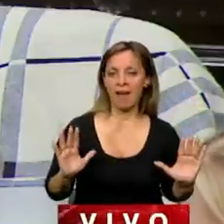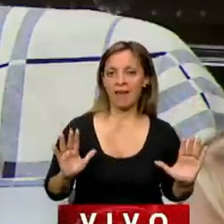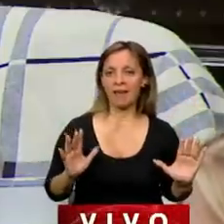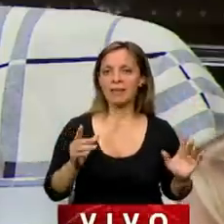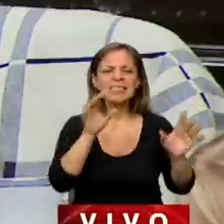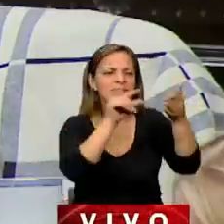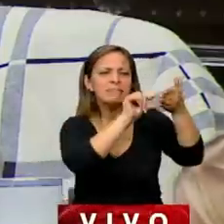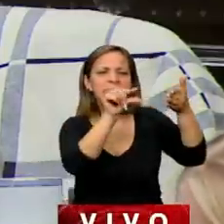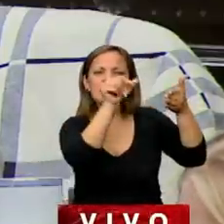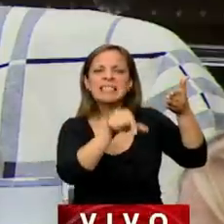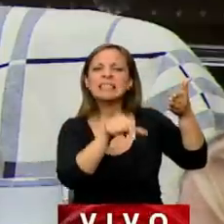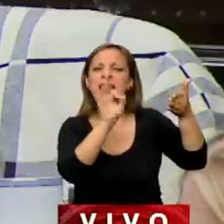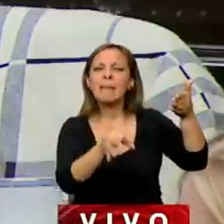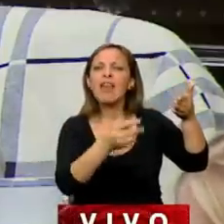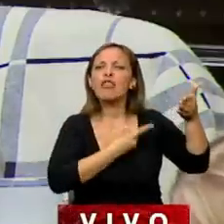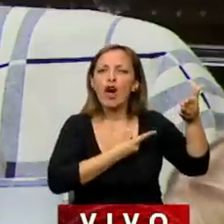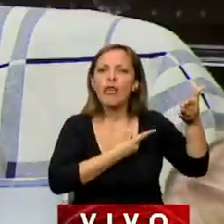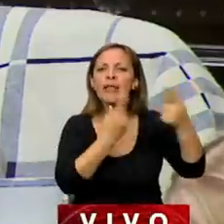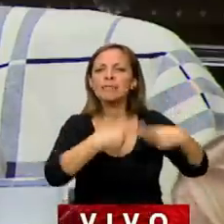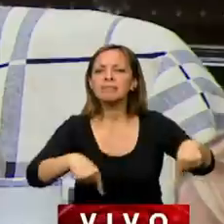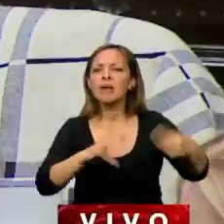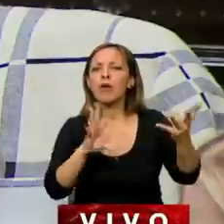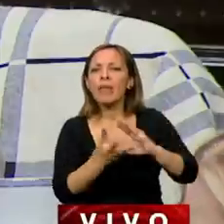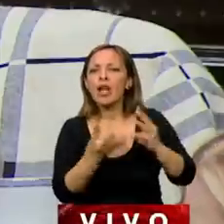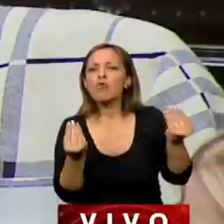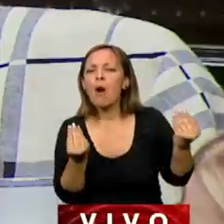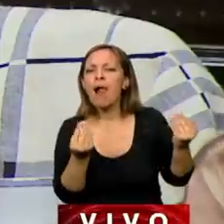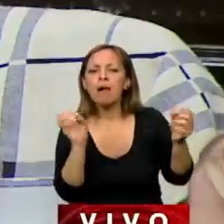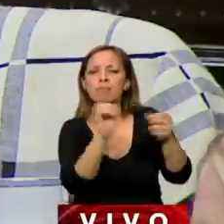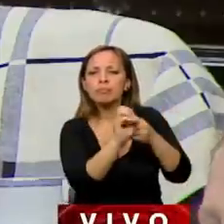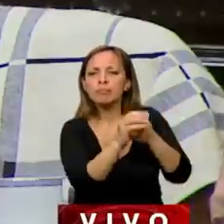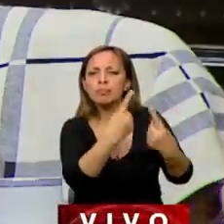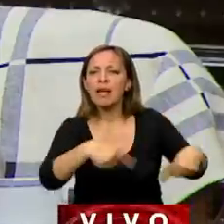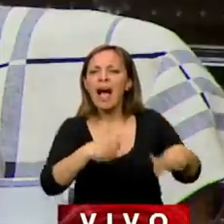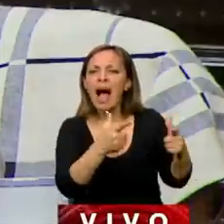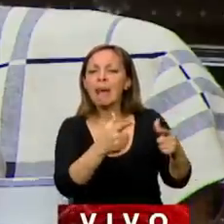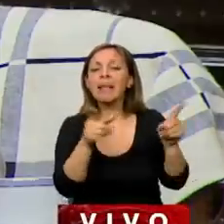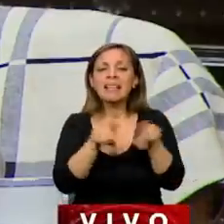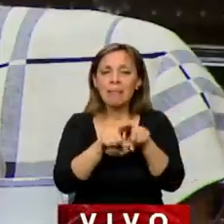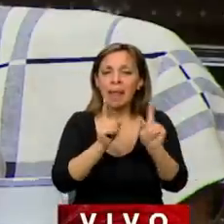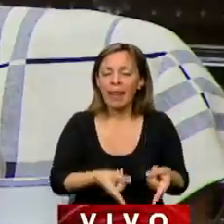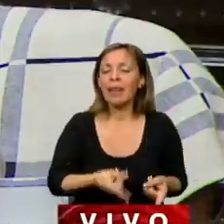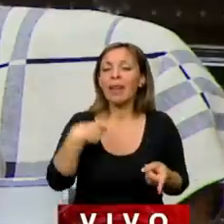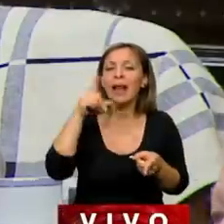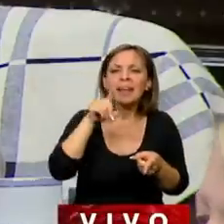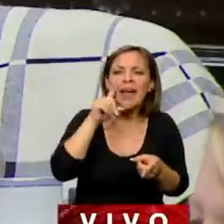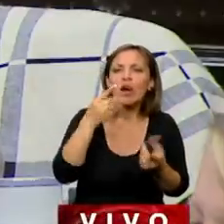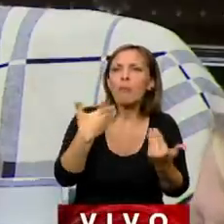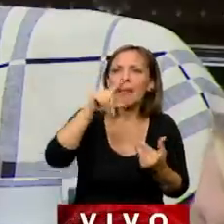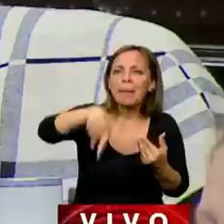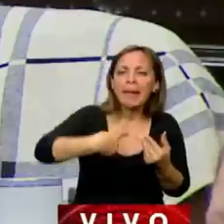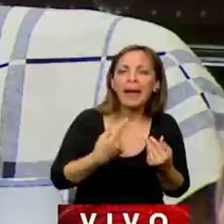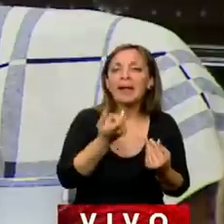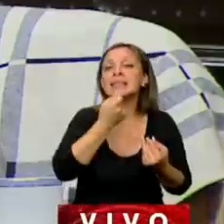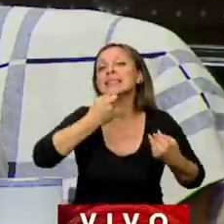de ubicación, cantidades y tipos de materiales en resguardo, como la existencia de riesgos que podrían reducirse si